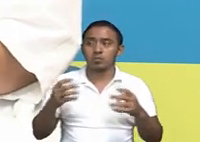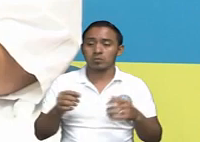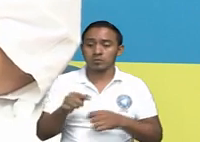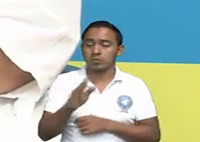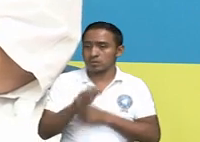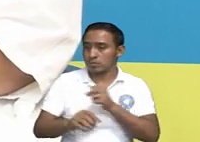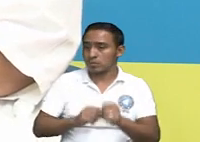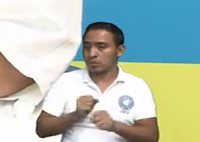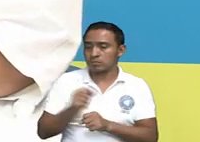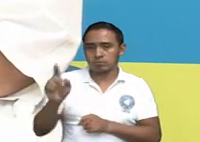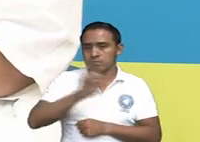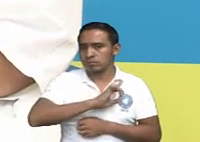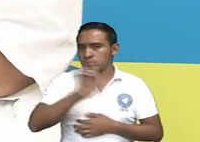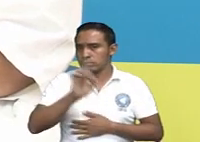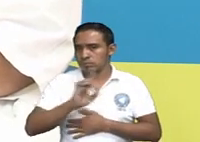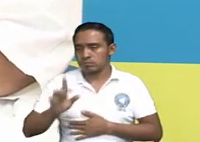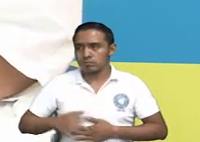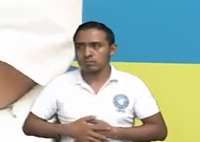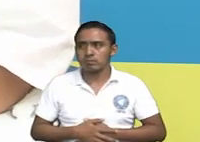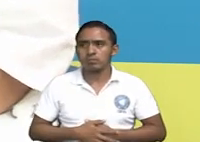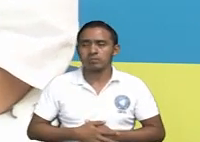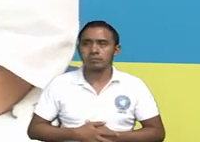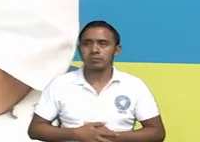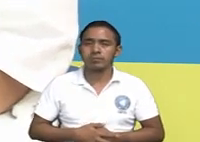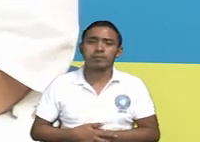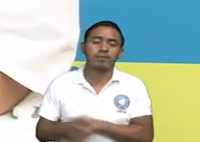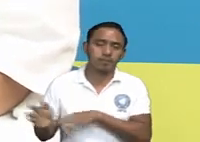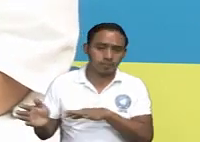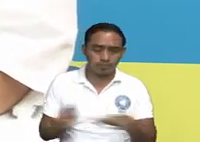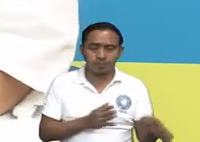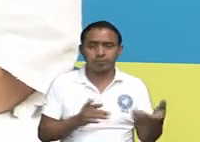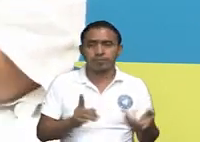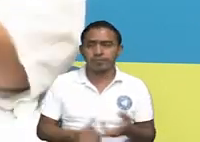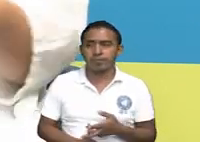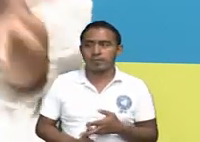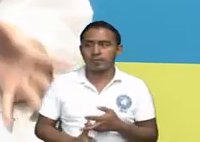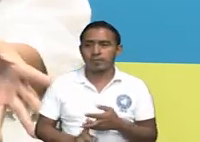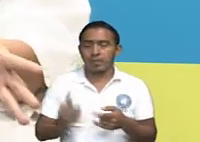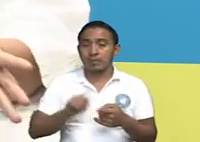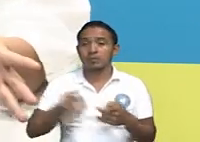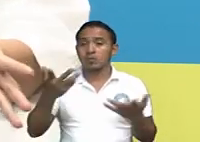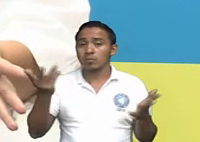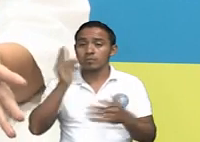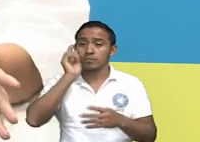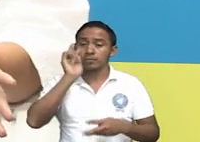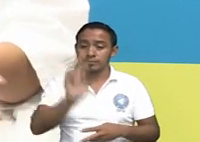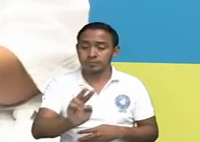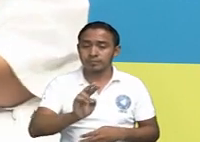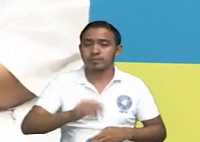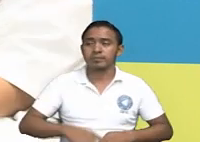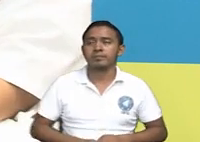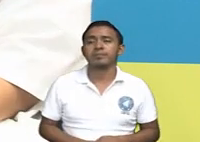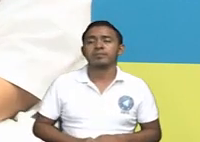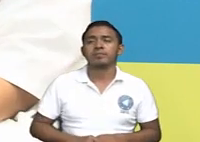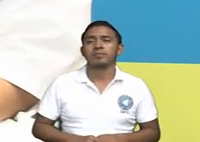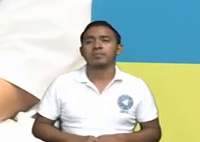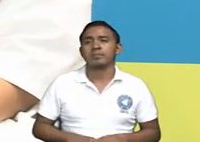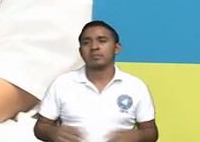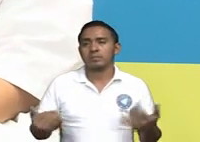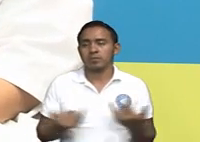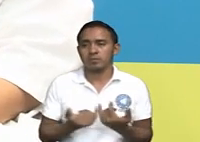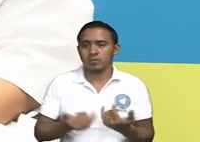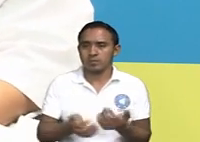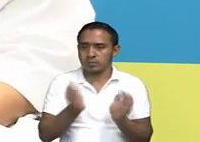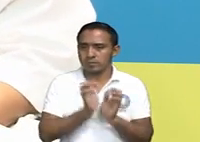edad no es eso. Entonces, además de eso, que eso es lo obvio, ¿verdad?, que estoy viendo hacerlo, pero también